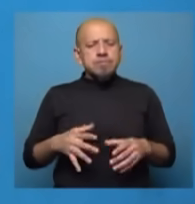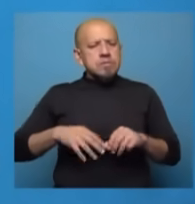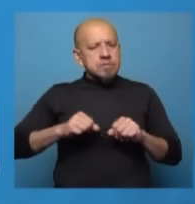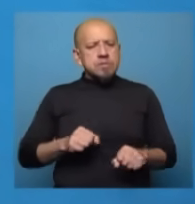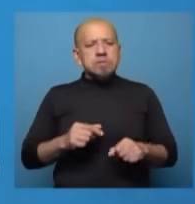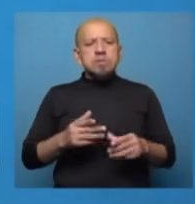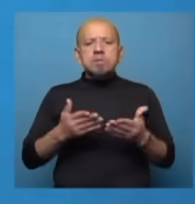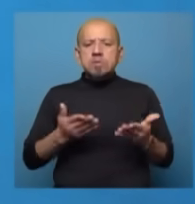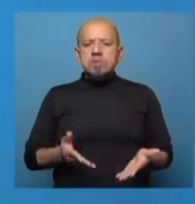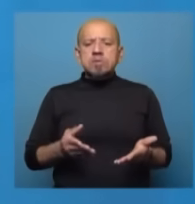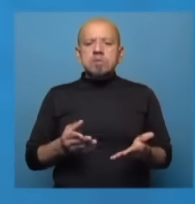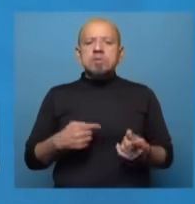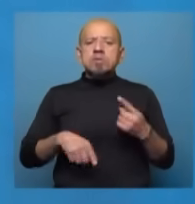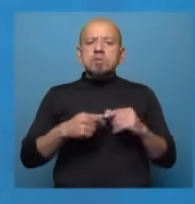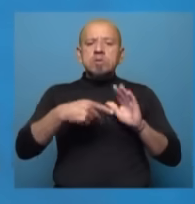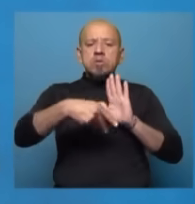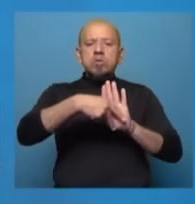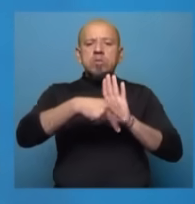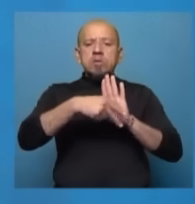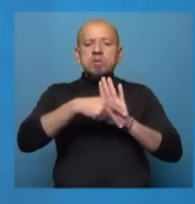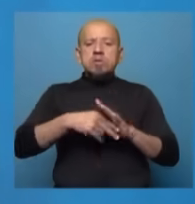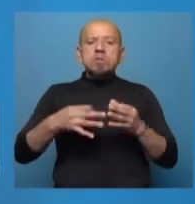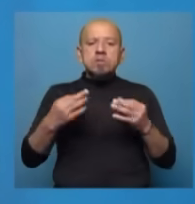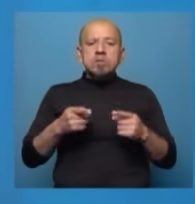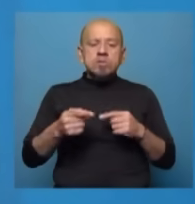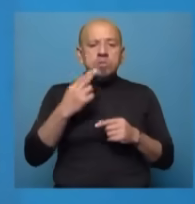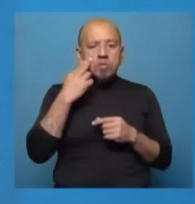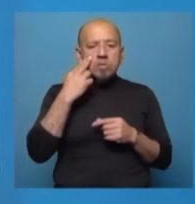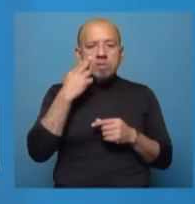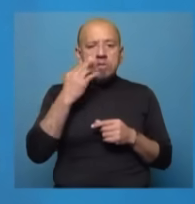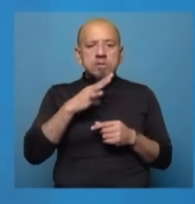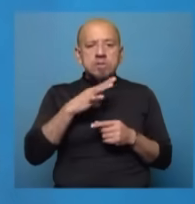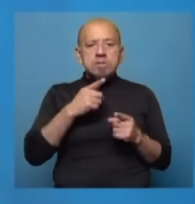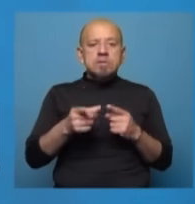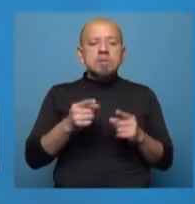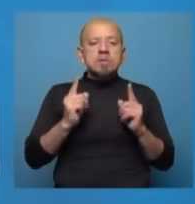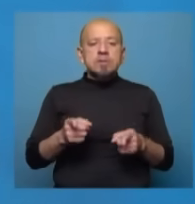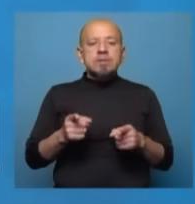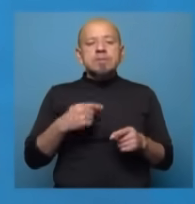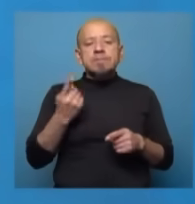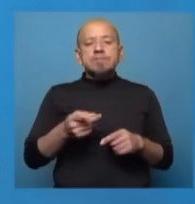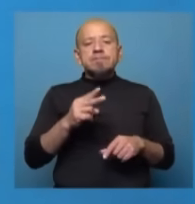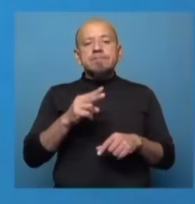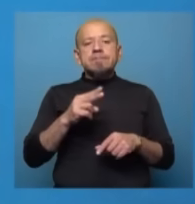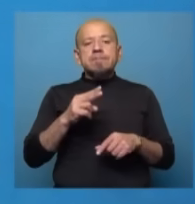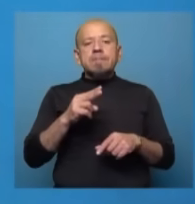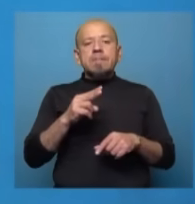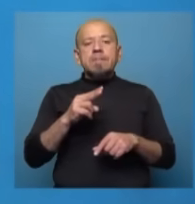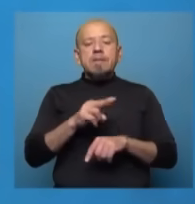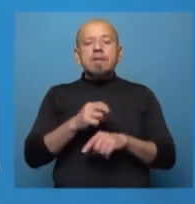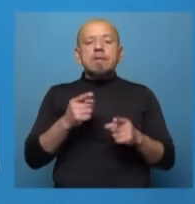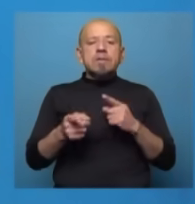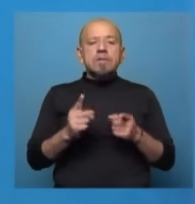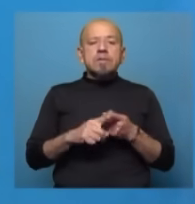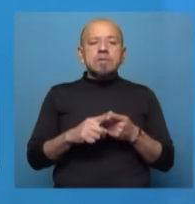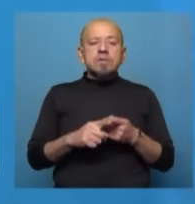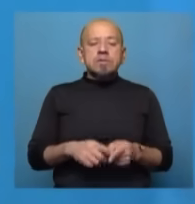encuadrando todo en las normas correctas porque esto ha sido otro problema que hemos tenido últimamente también con otras fiscalías sin embargo Acá